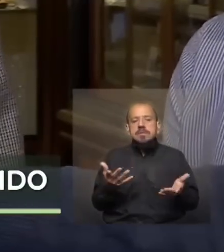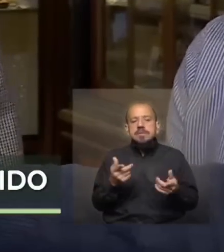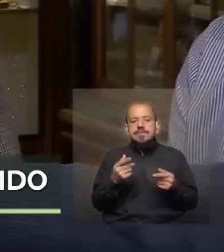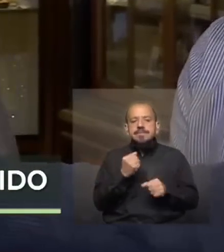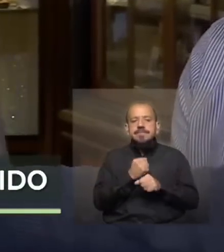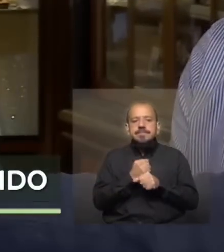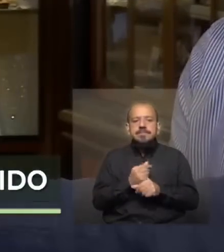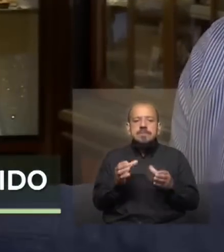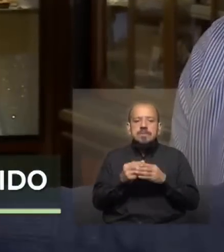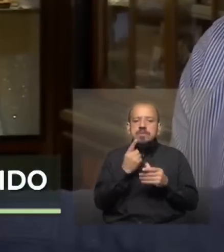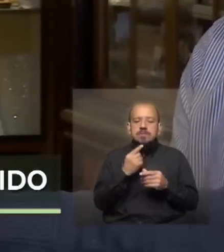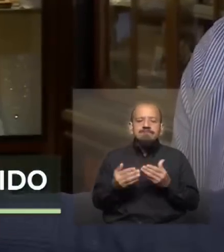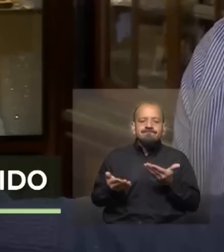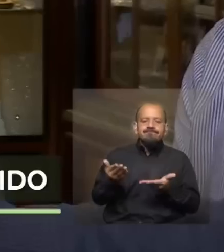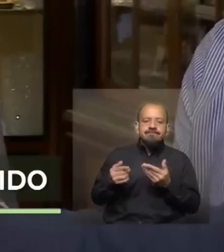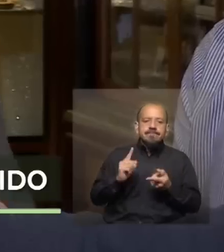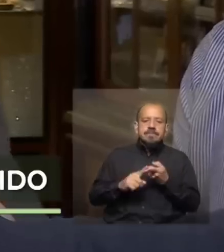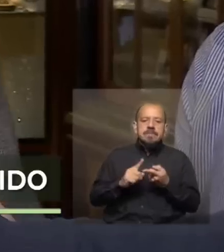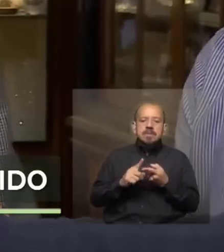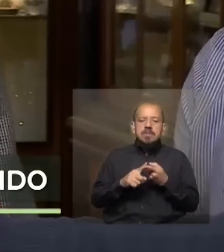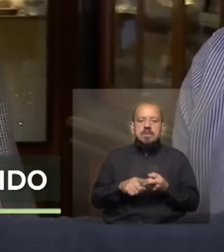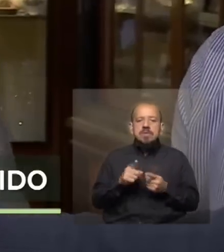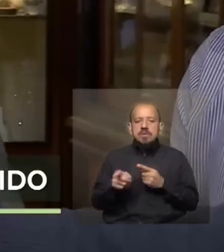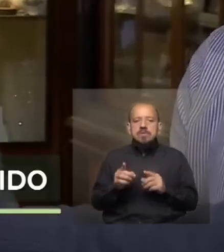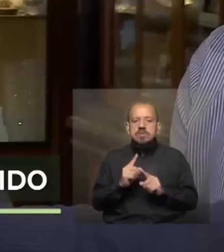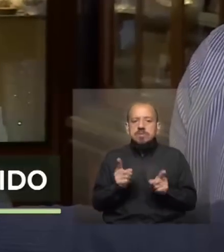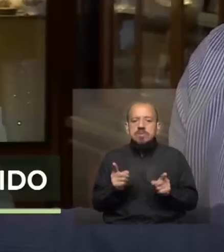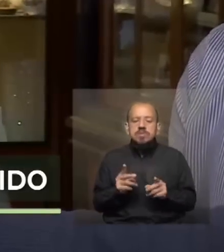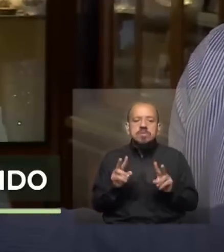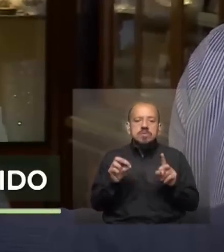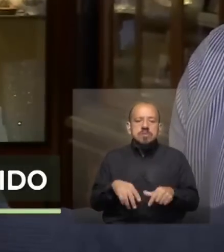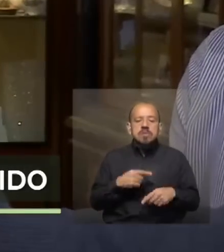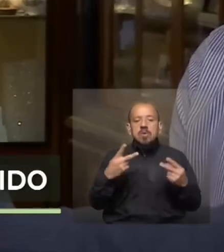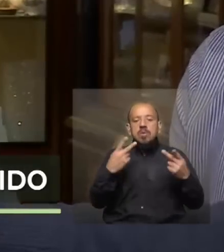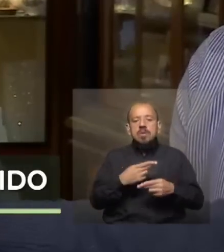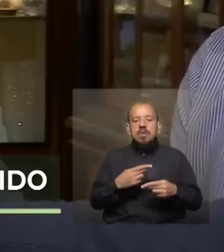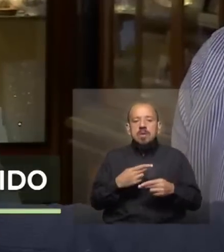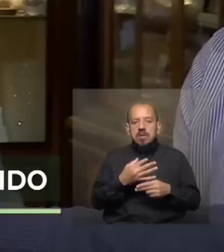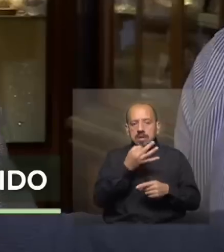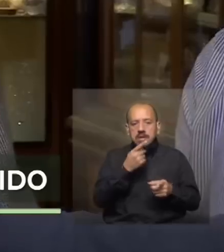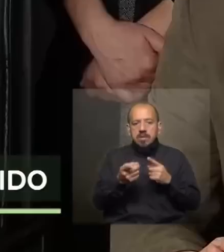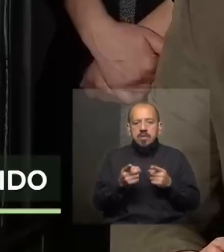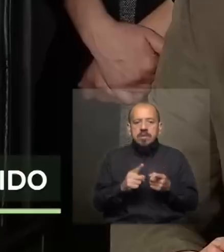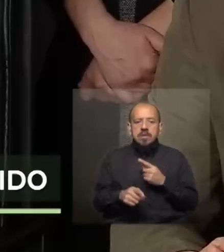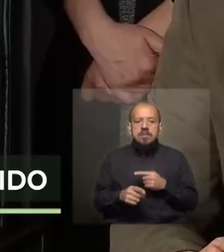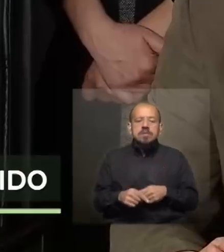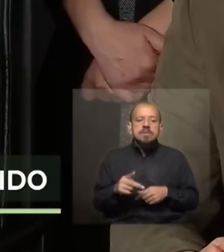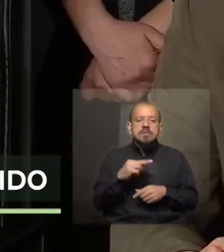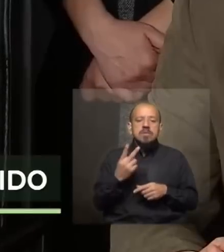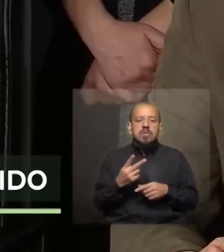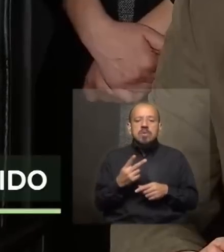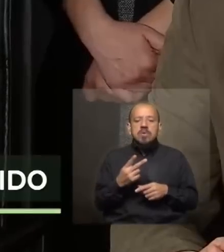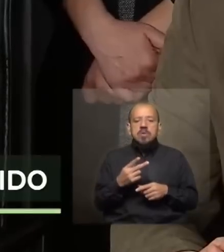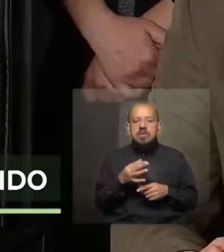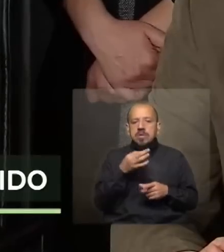trabajar con un partido inestable en sus acuerdos no es esta una calificación sino un hecho objetivo y público afirmó el expresidente en segundo lugar